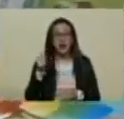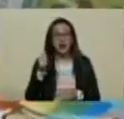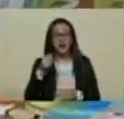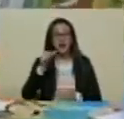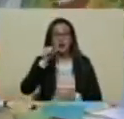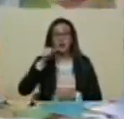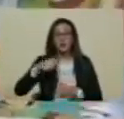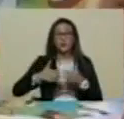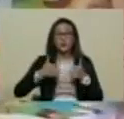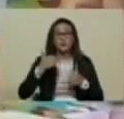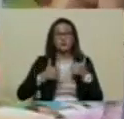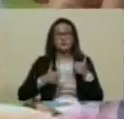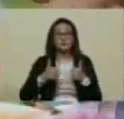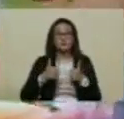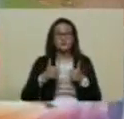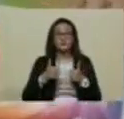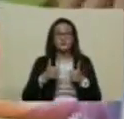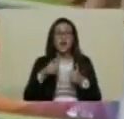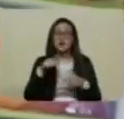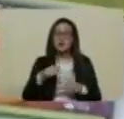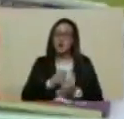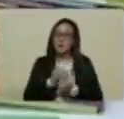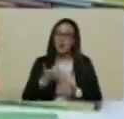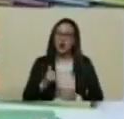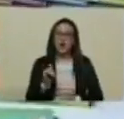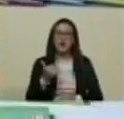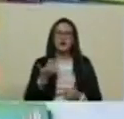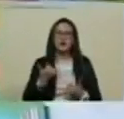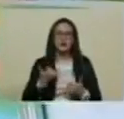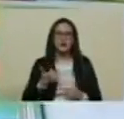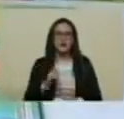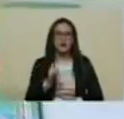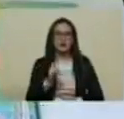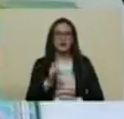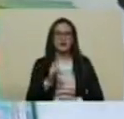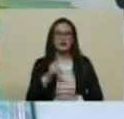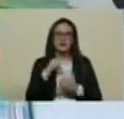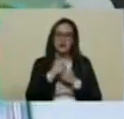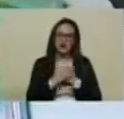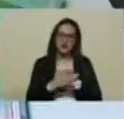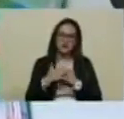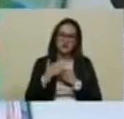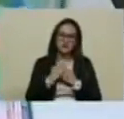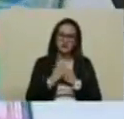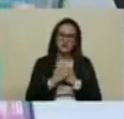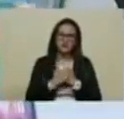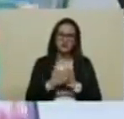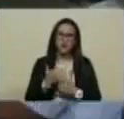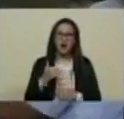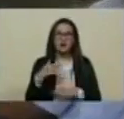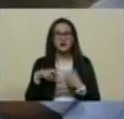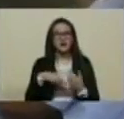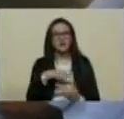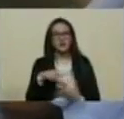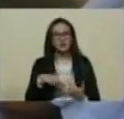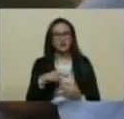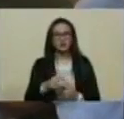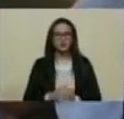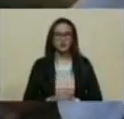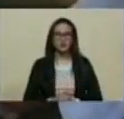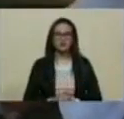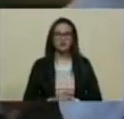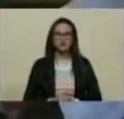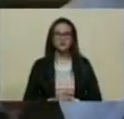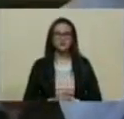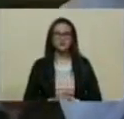se respira amor en esta institución, se respira cariño, se respira revolución. De